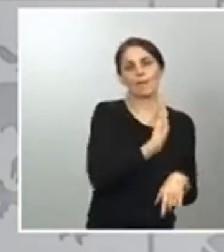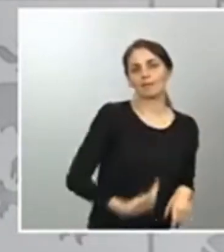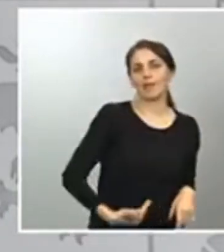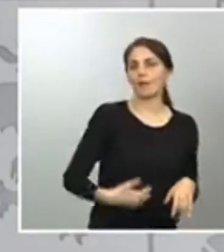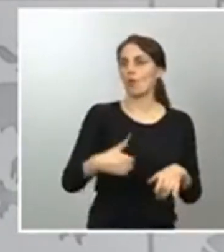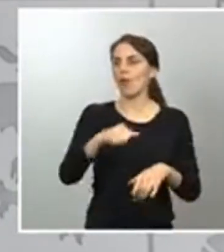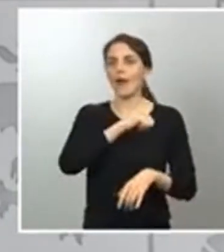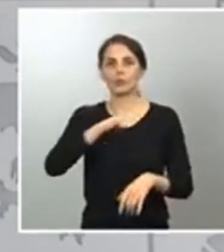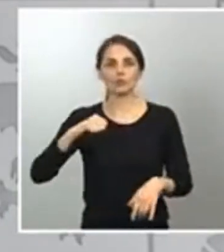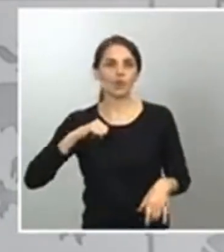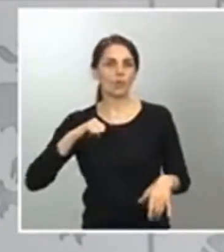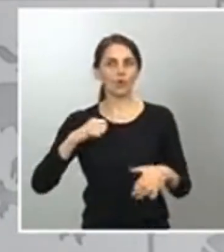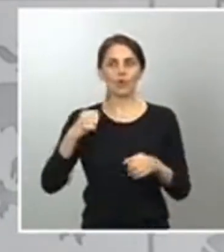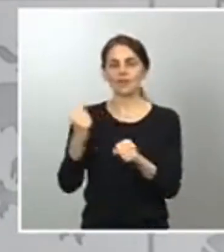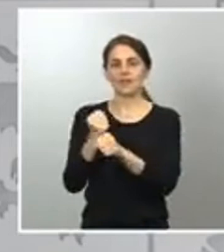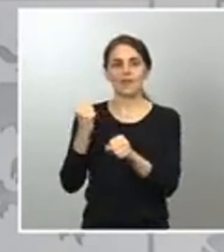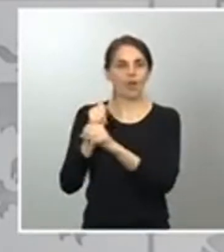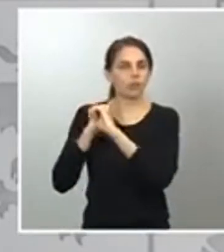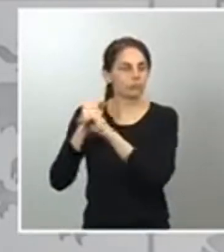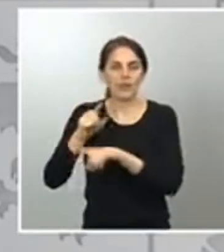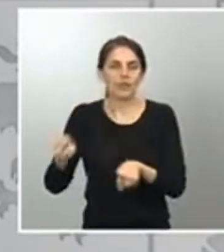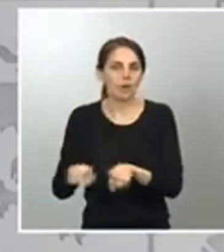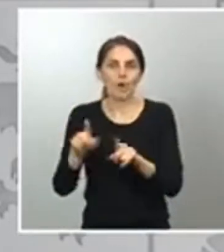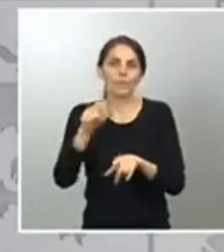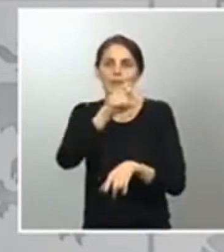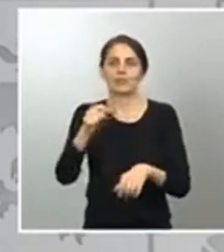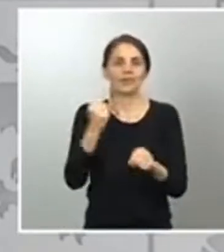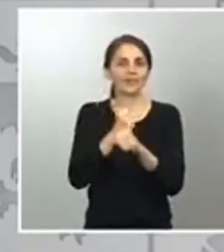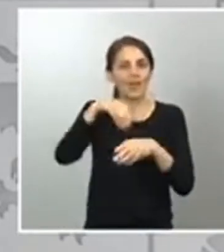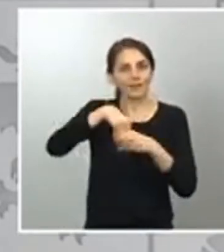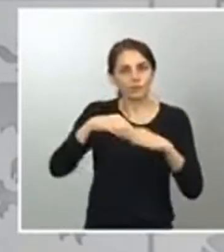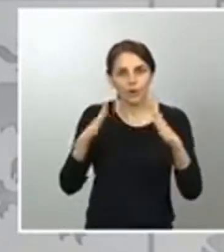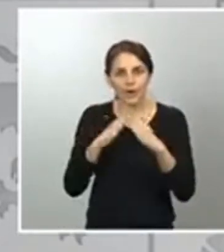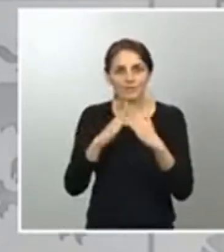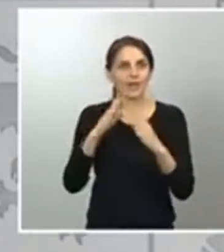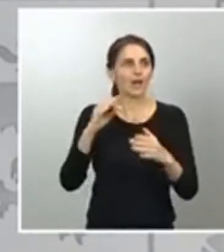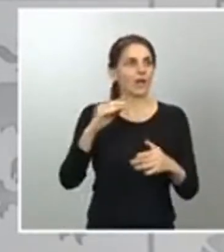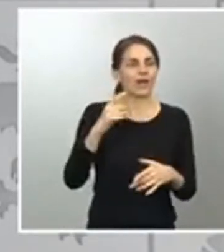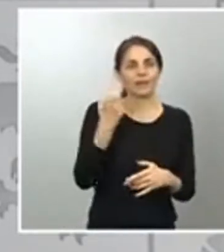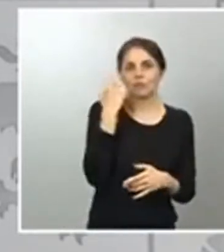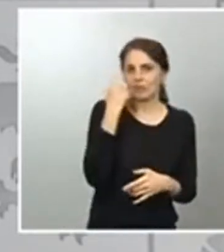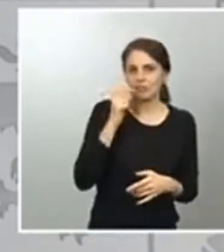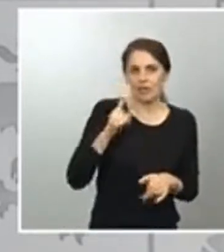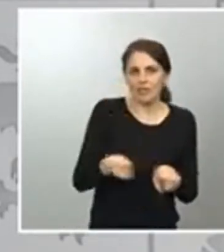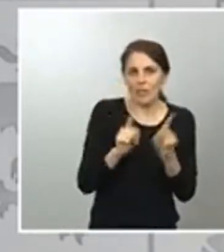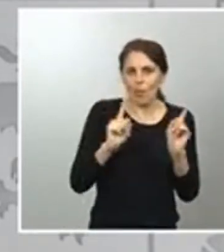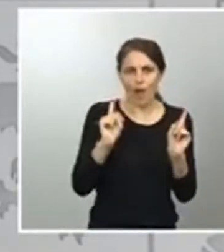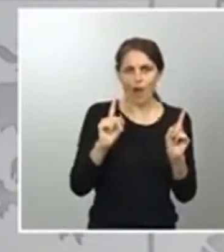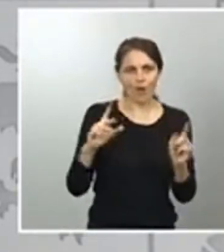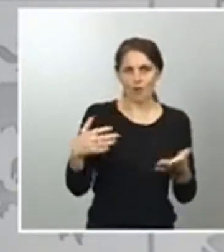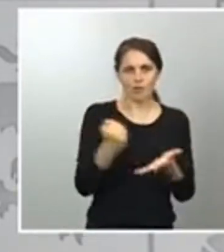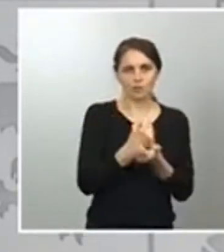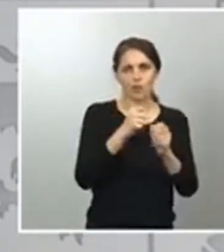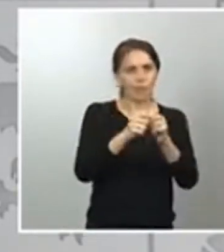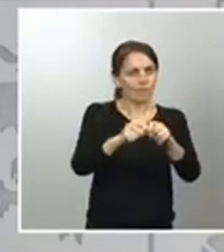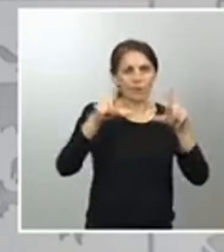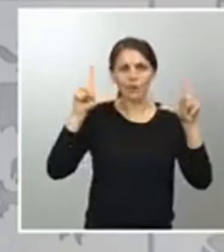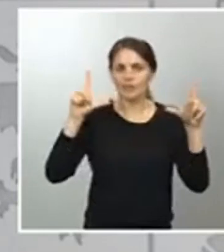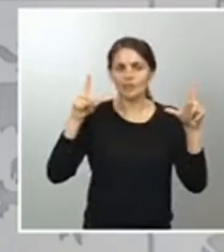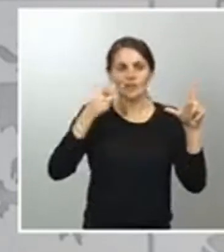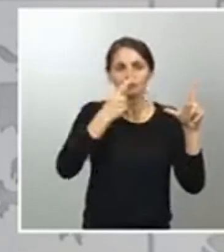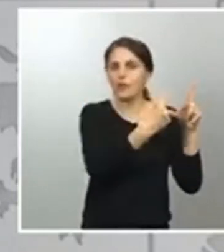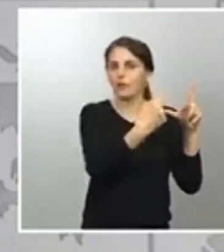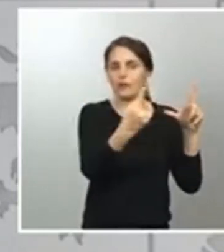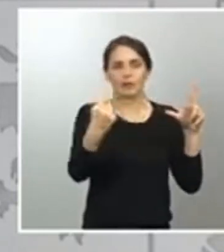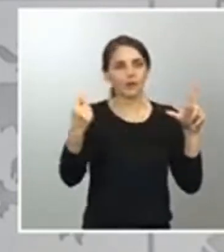persona que trabaja en el hogar, estudiante, da igual. Al fin y al cabo, somos nosotros los protagonistas en